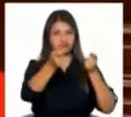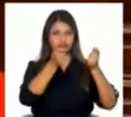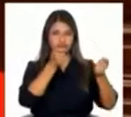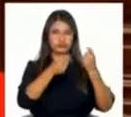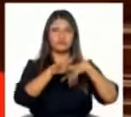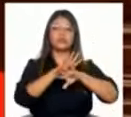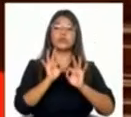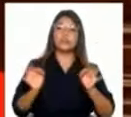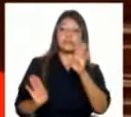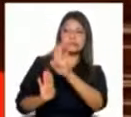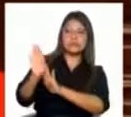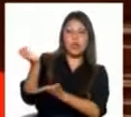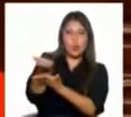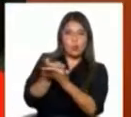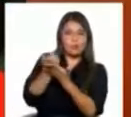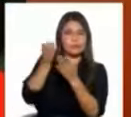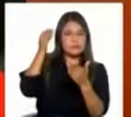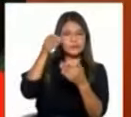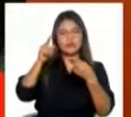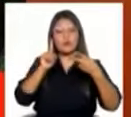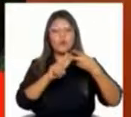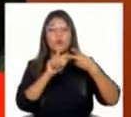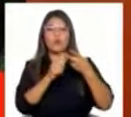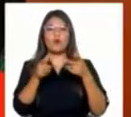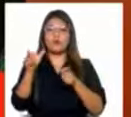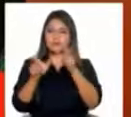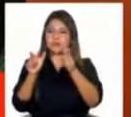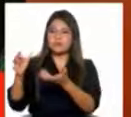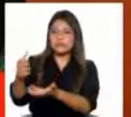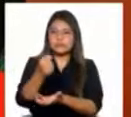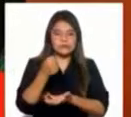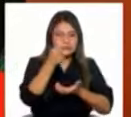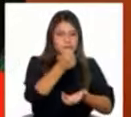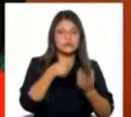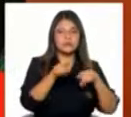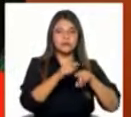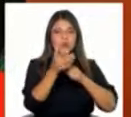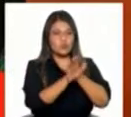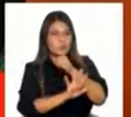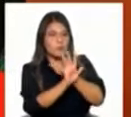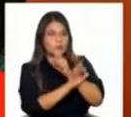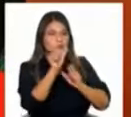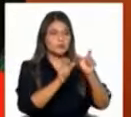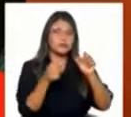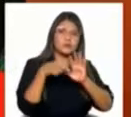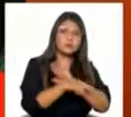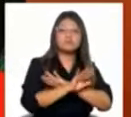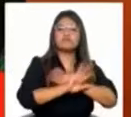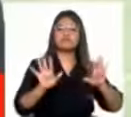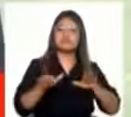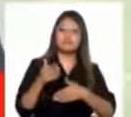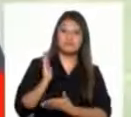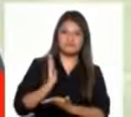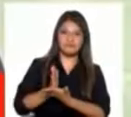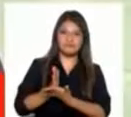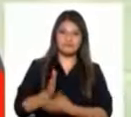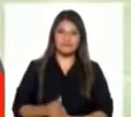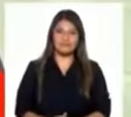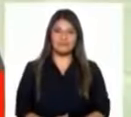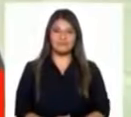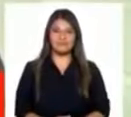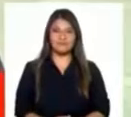la recuperación de la economía y la dotación de recursos para combatir la inseguridad ciudadana.